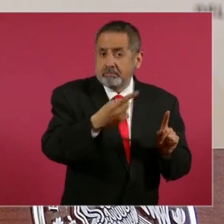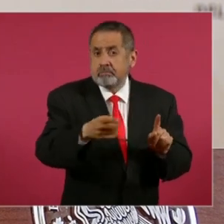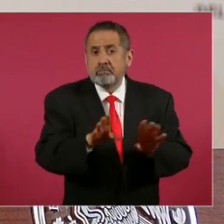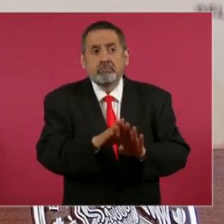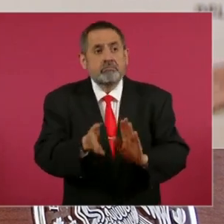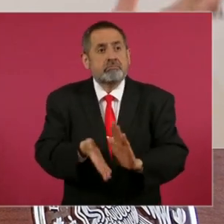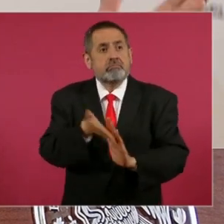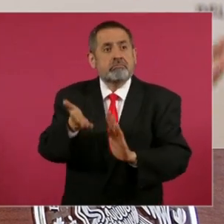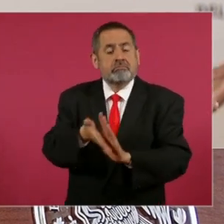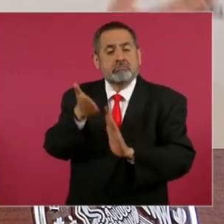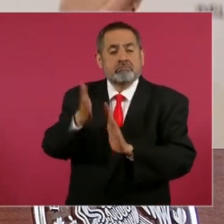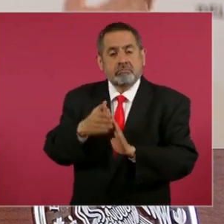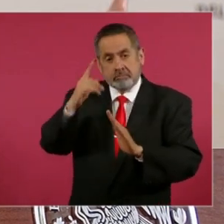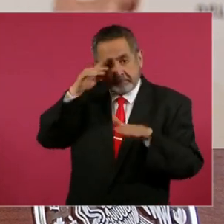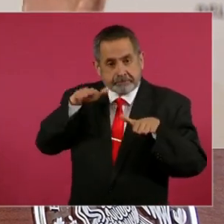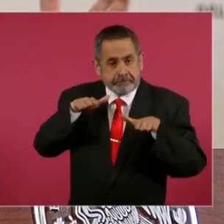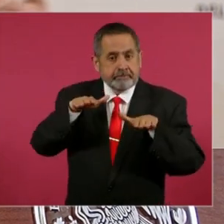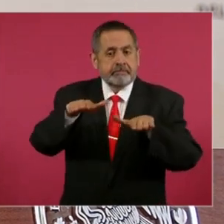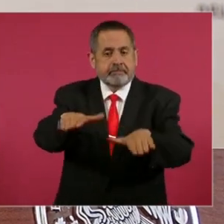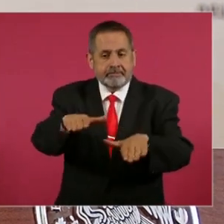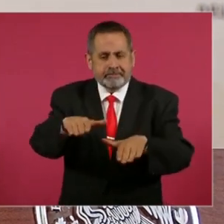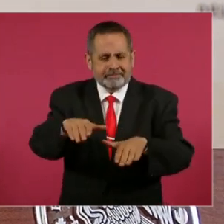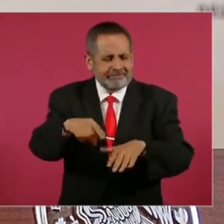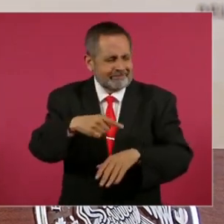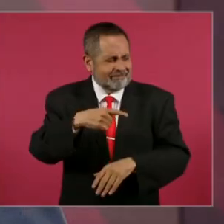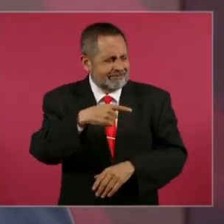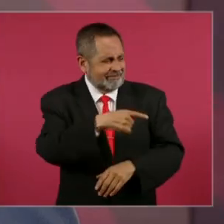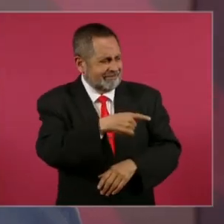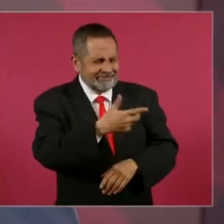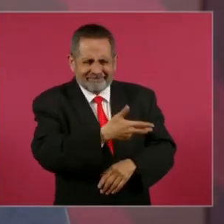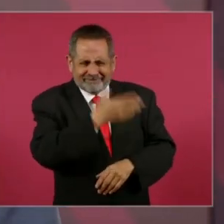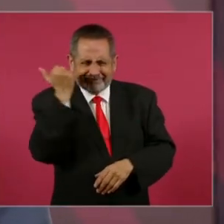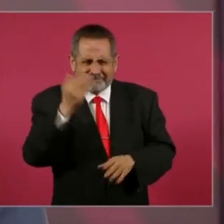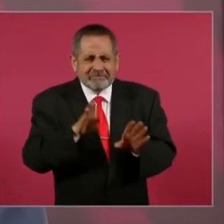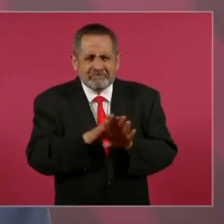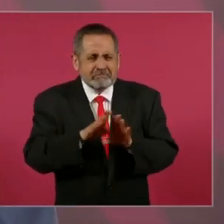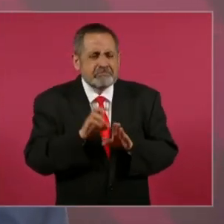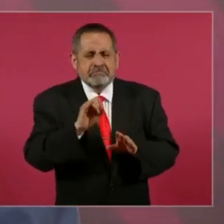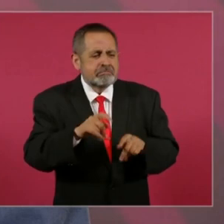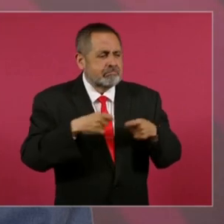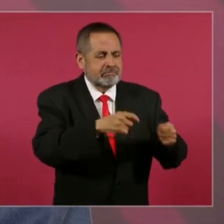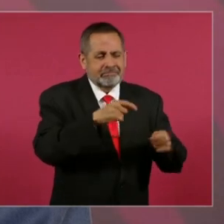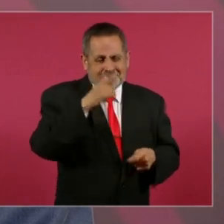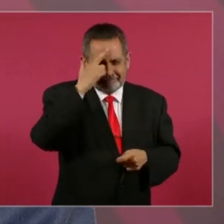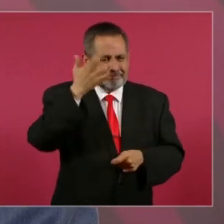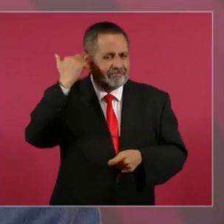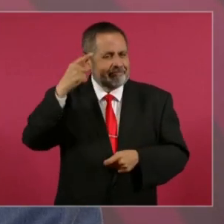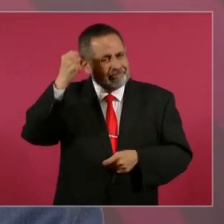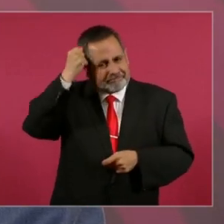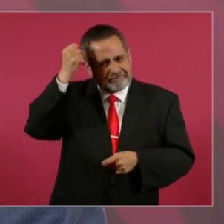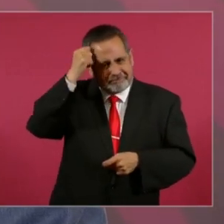la pista principal del aeropuerto fallido del lago de Texcoco?